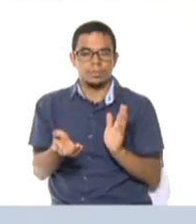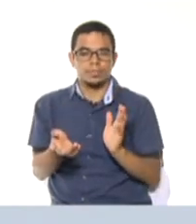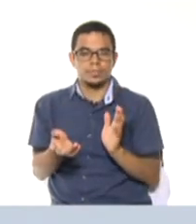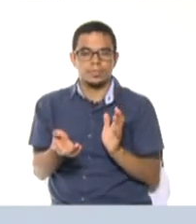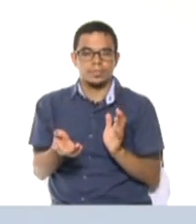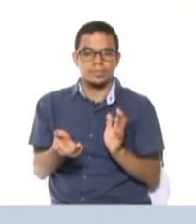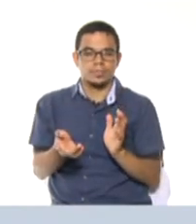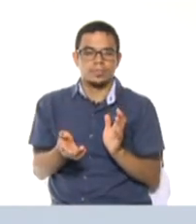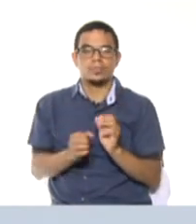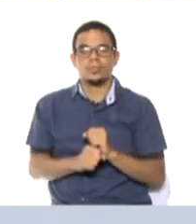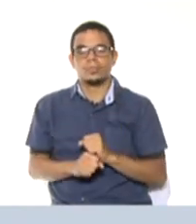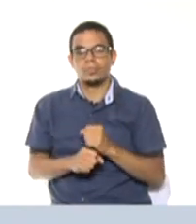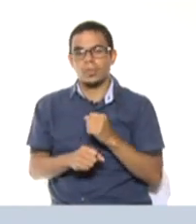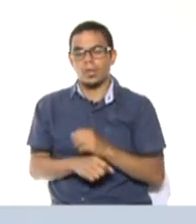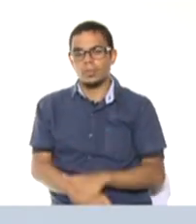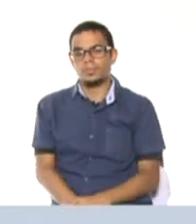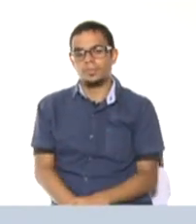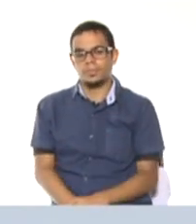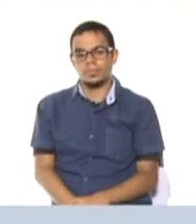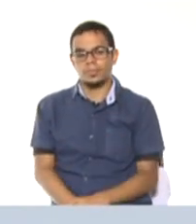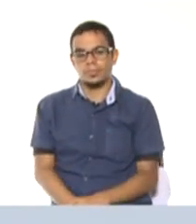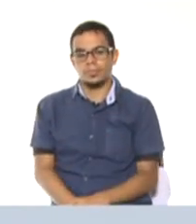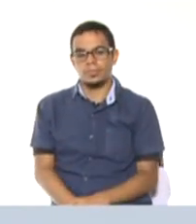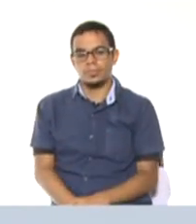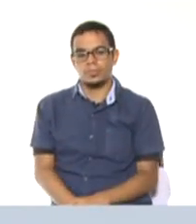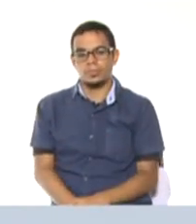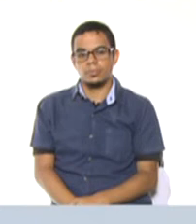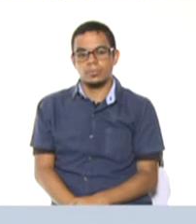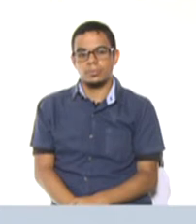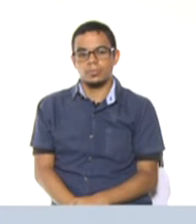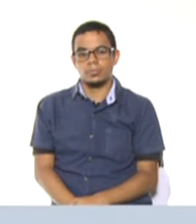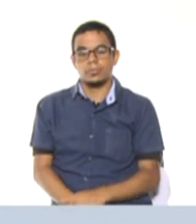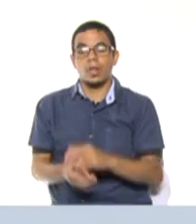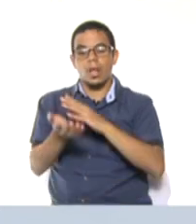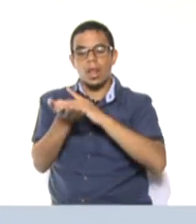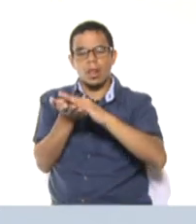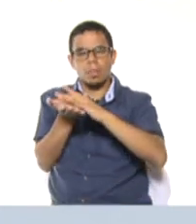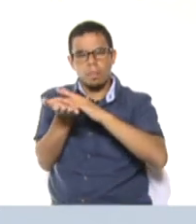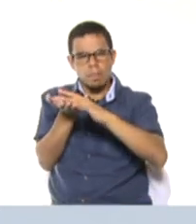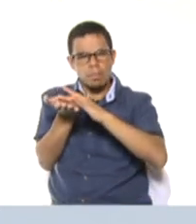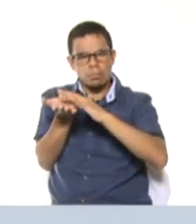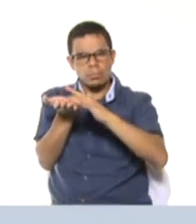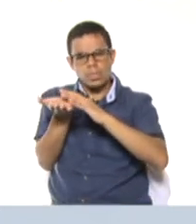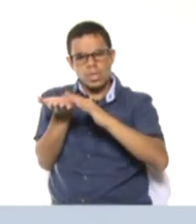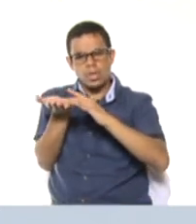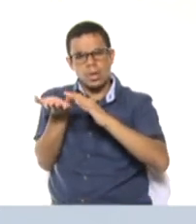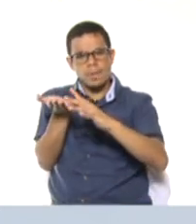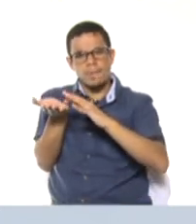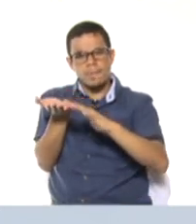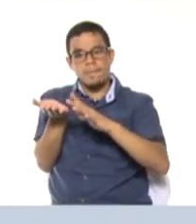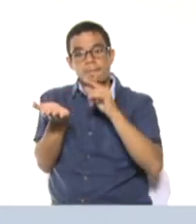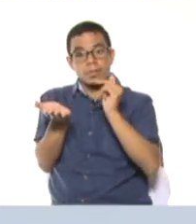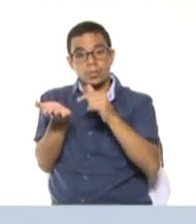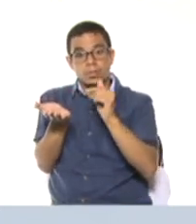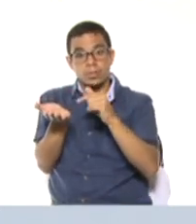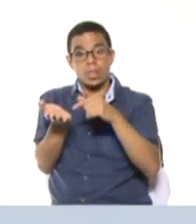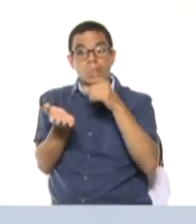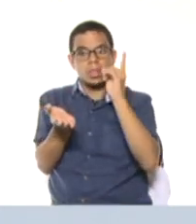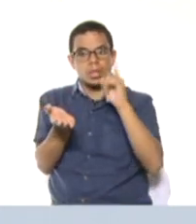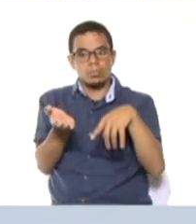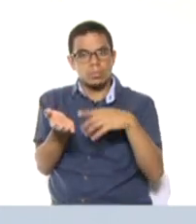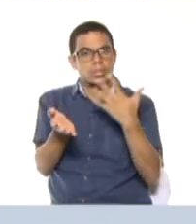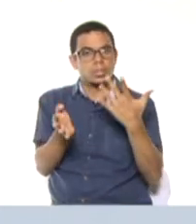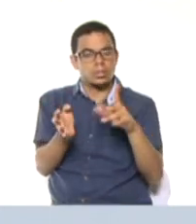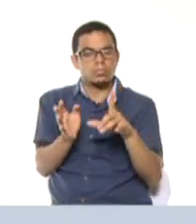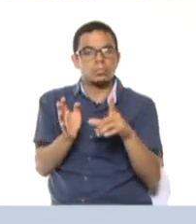determinado con un tema que estamos trabajando. En el código Braille también se debe seguir, en esa escritura del